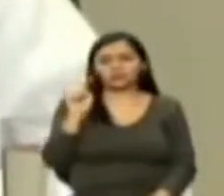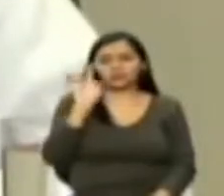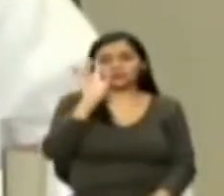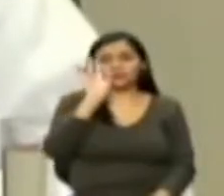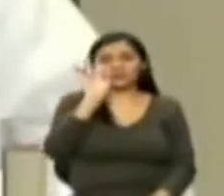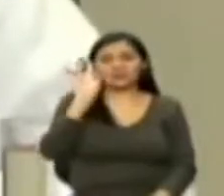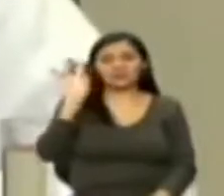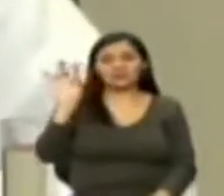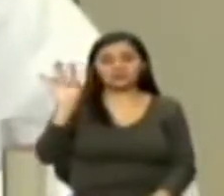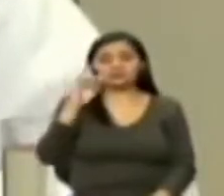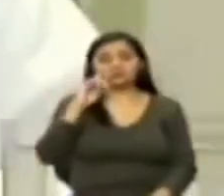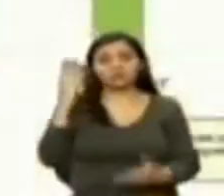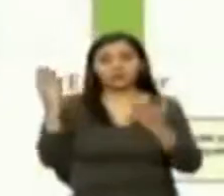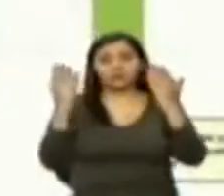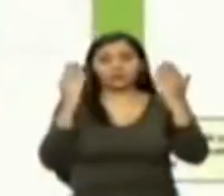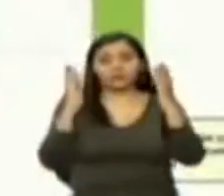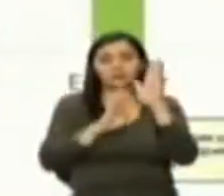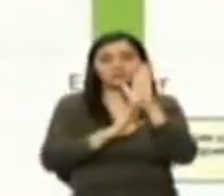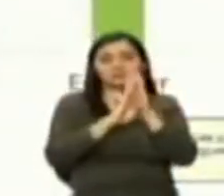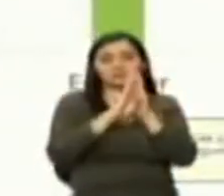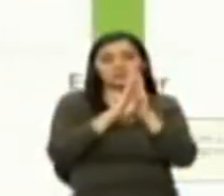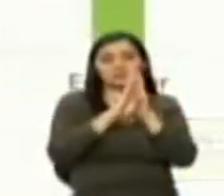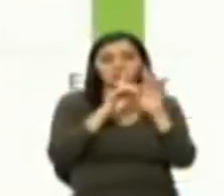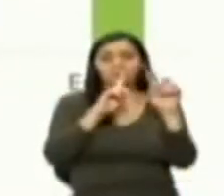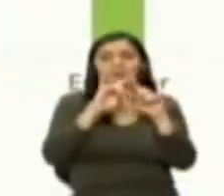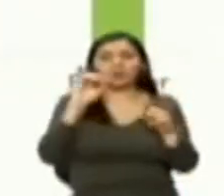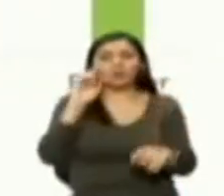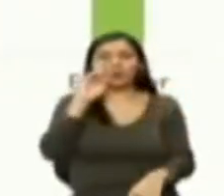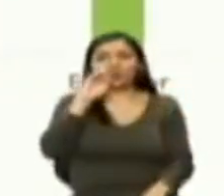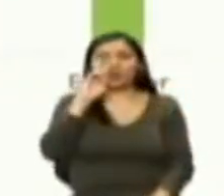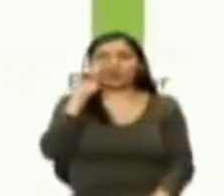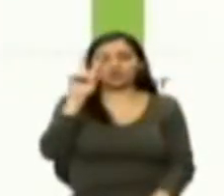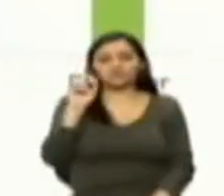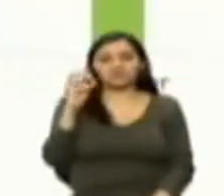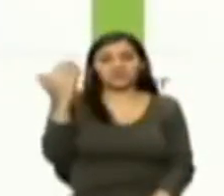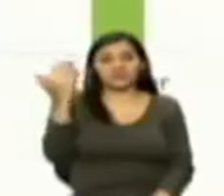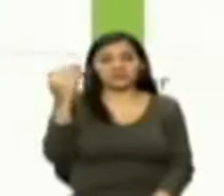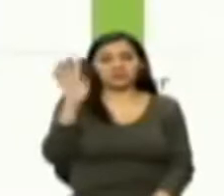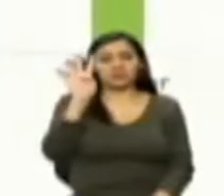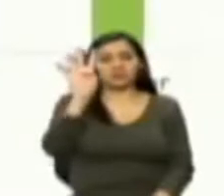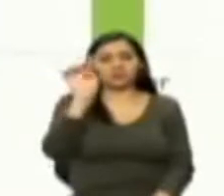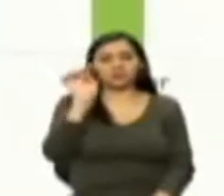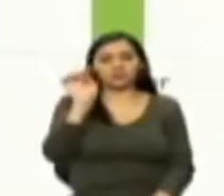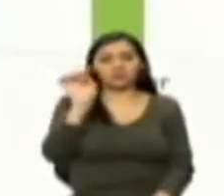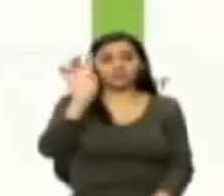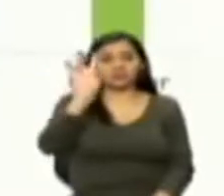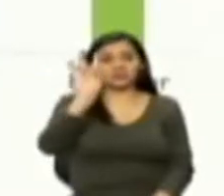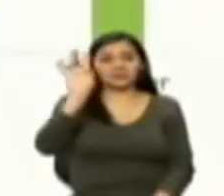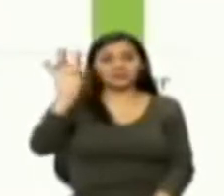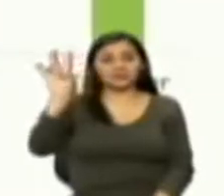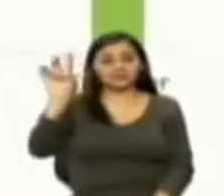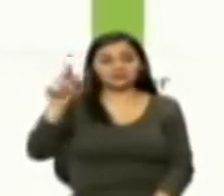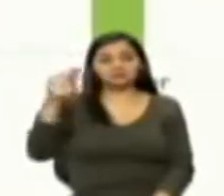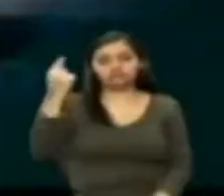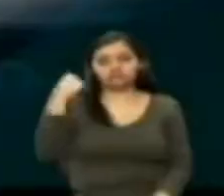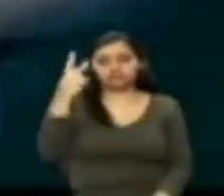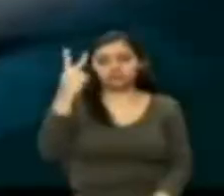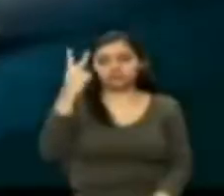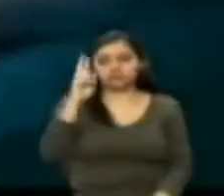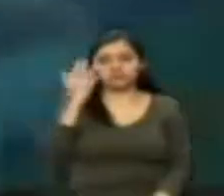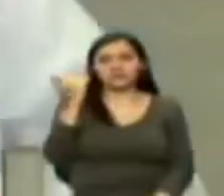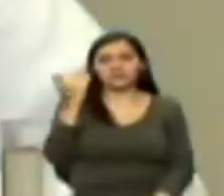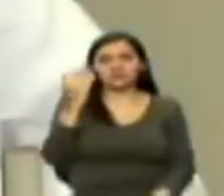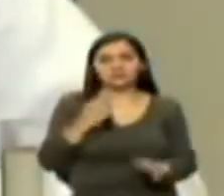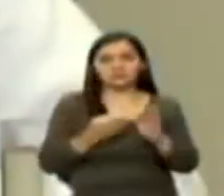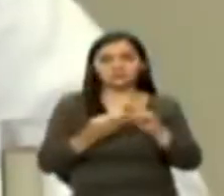¿Ya? Aquí está la comparación con el desempleo regional, pero esto está junio del 2015. Pero póngale 4.77, que es diciembre de 2015. No ha subido de